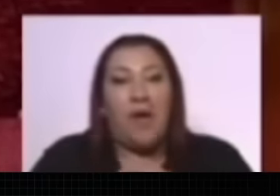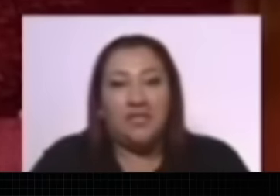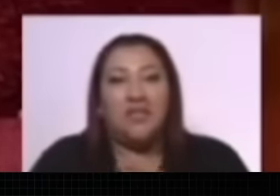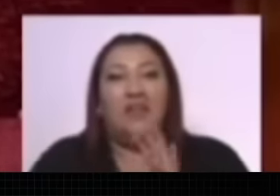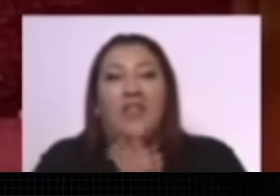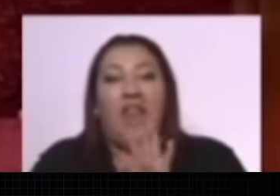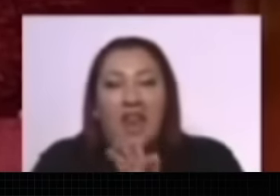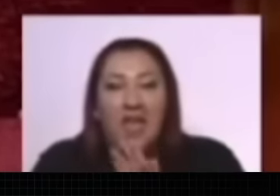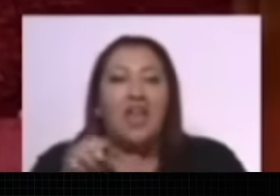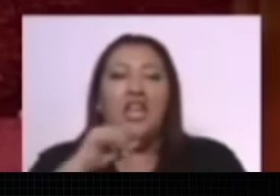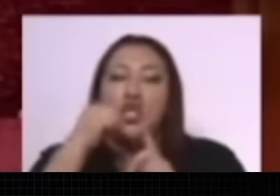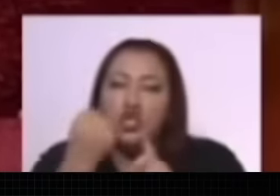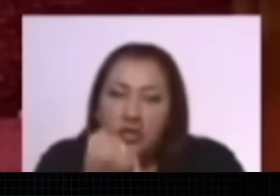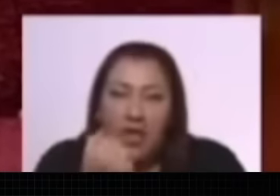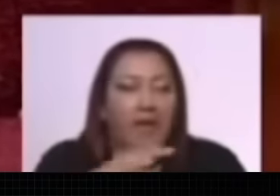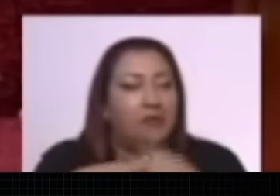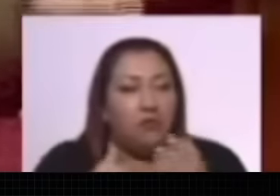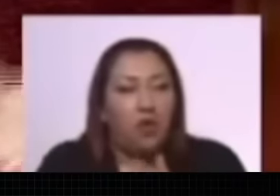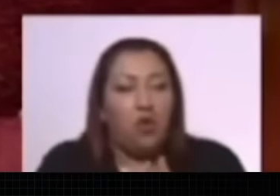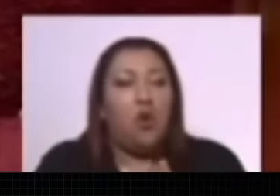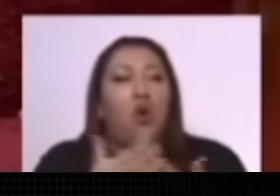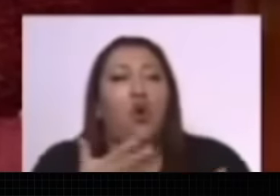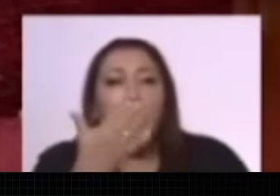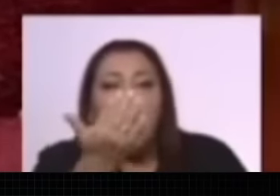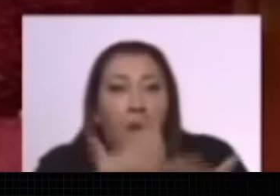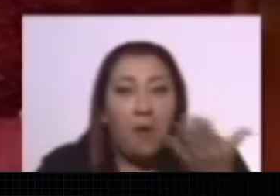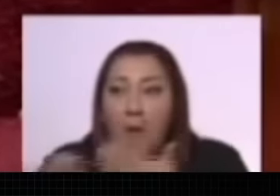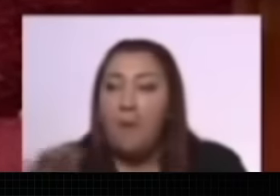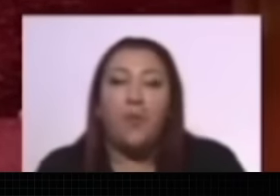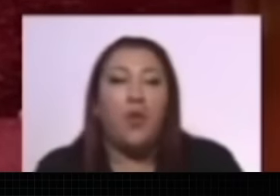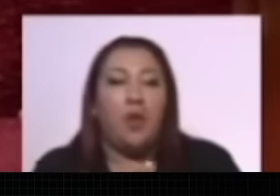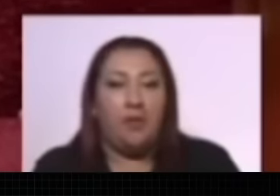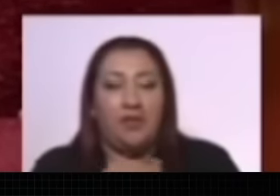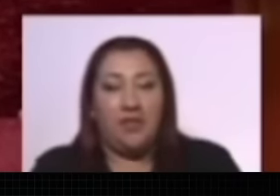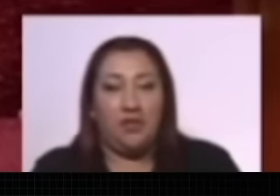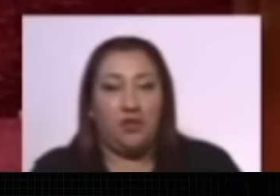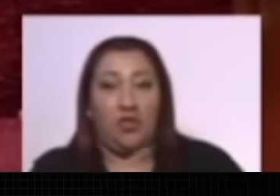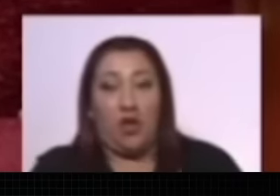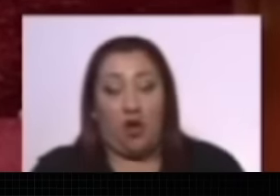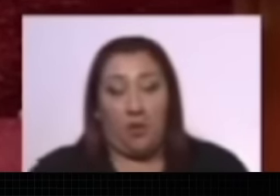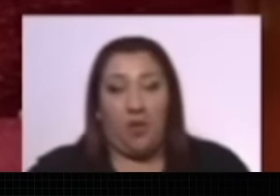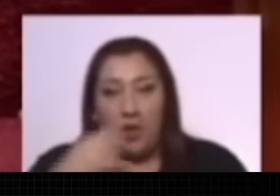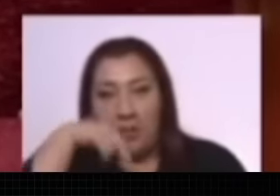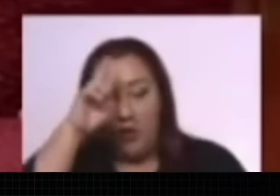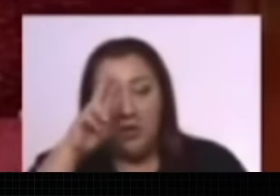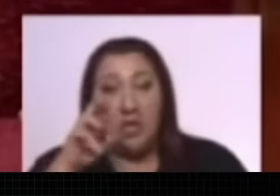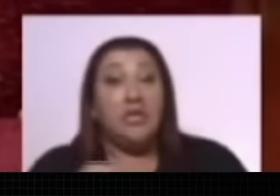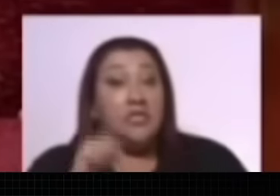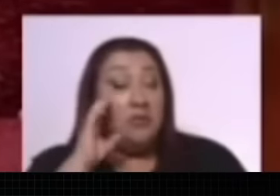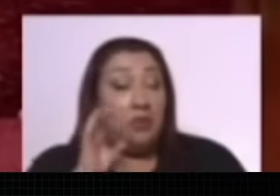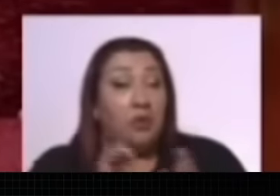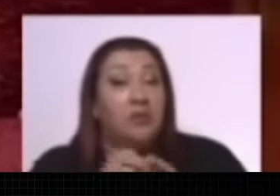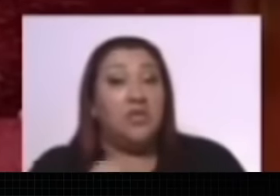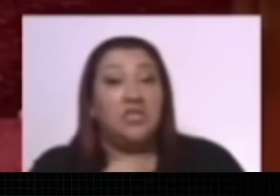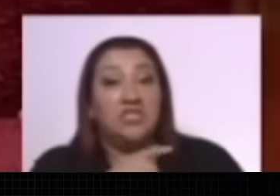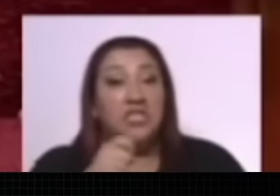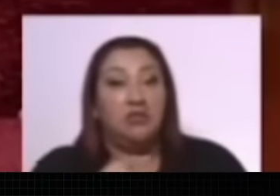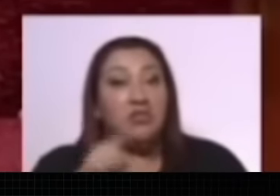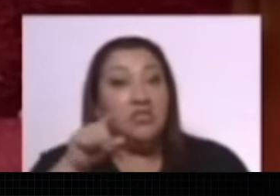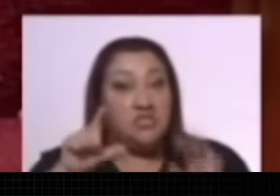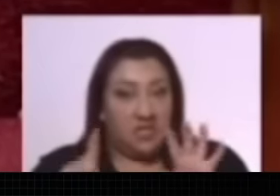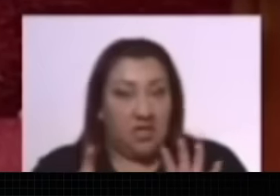de la sociedad, en base a los elementos que sostienen el Estado. Y si bien el